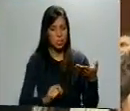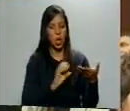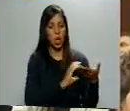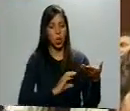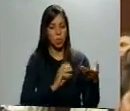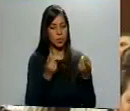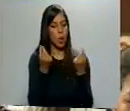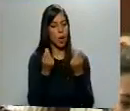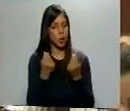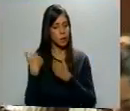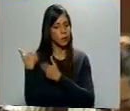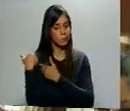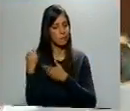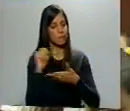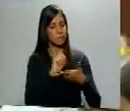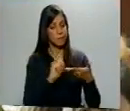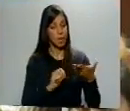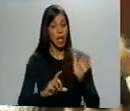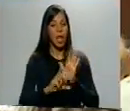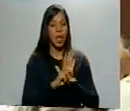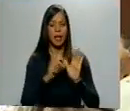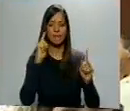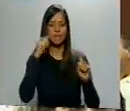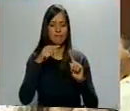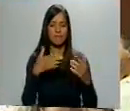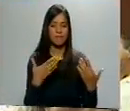Productiva. Esta ley